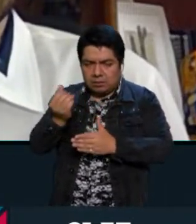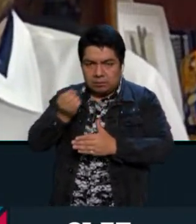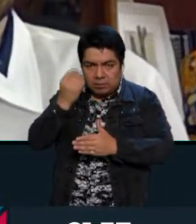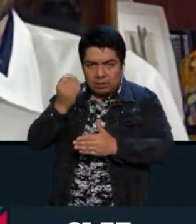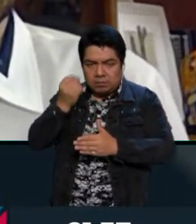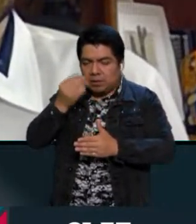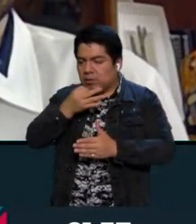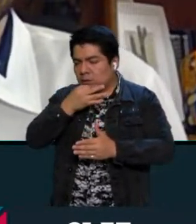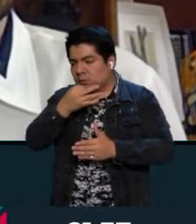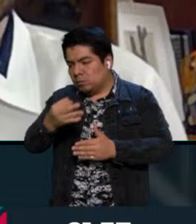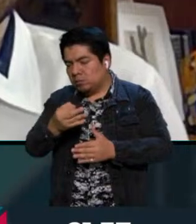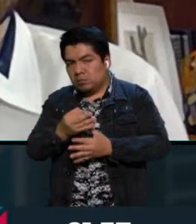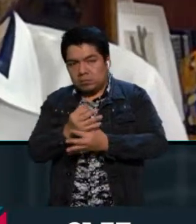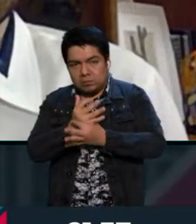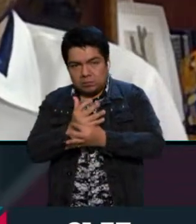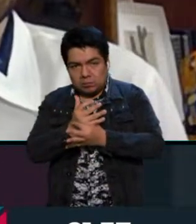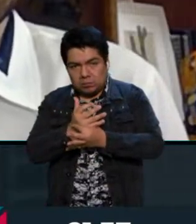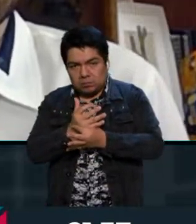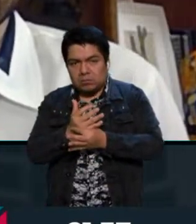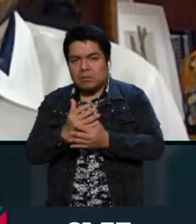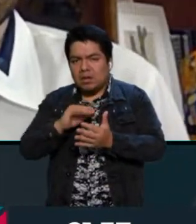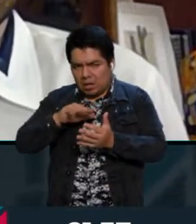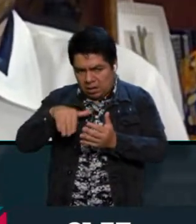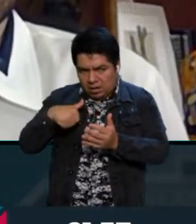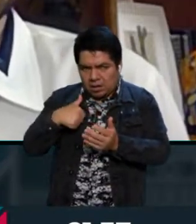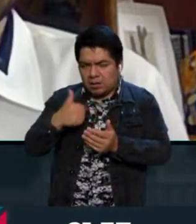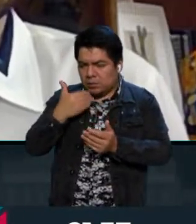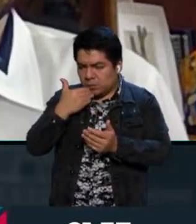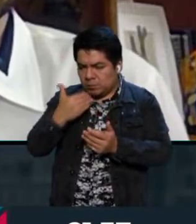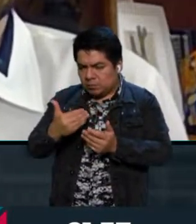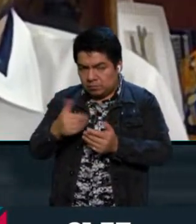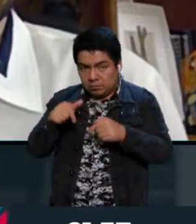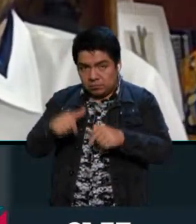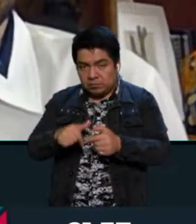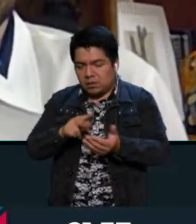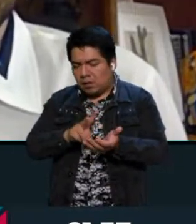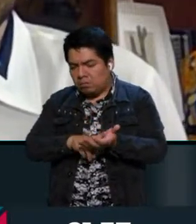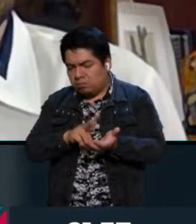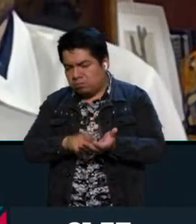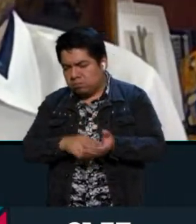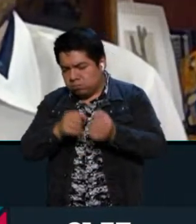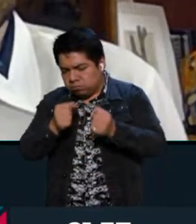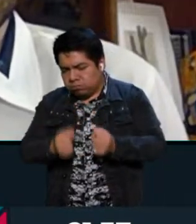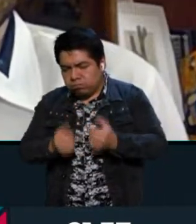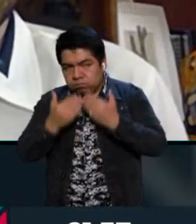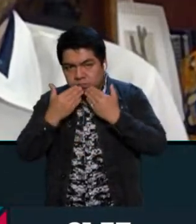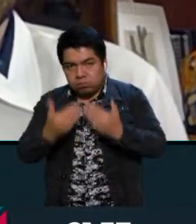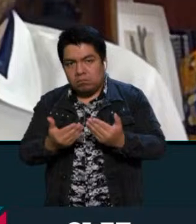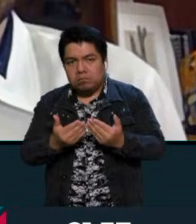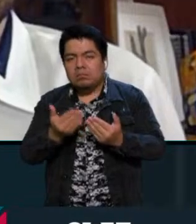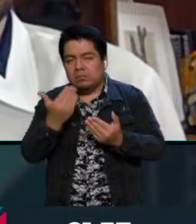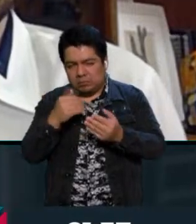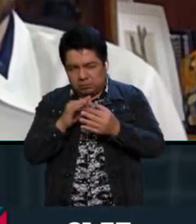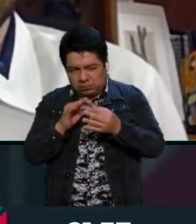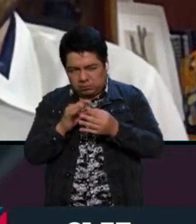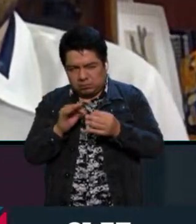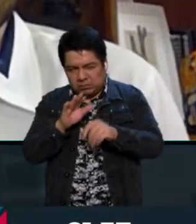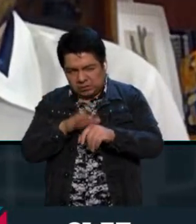comentaba que tenemos reservas suficientes, que nuestras finanzas están sanas. Cuéntanos más sobre eso.